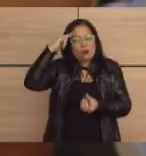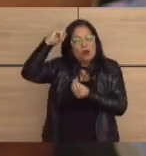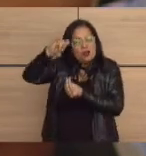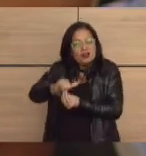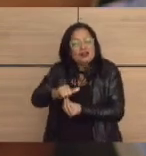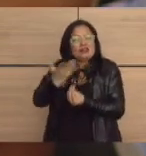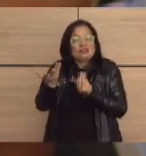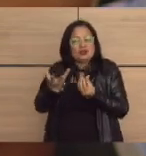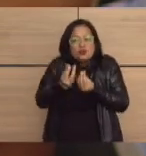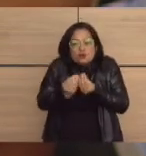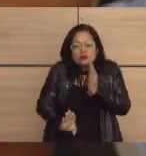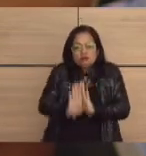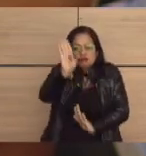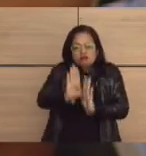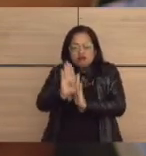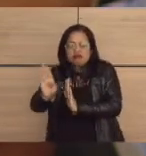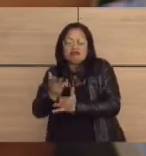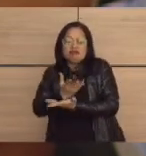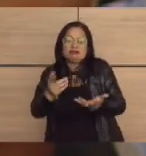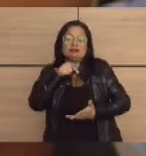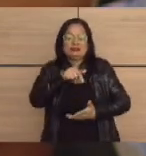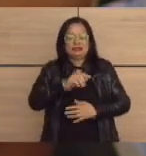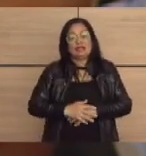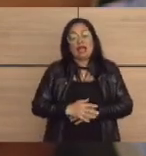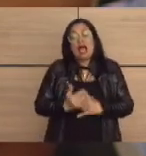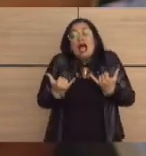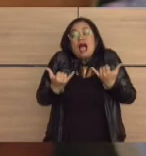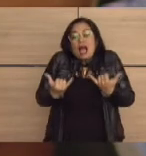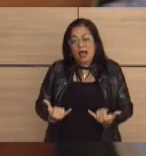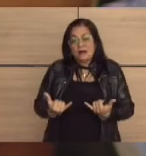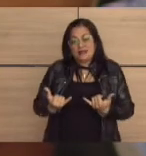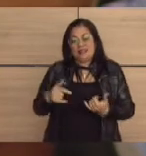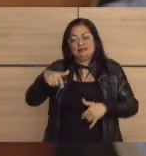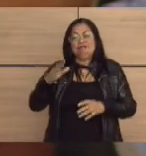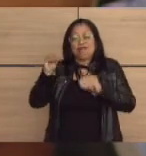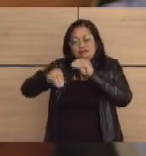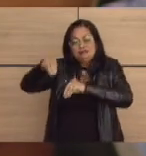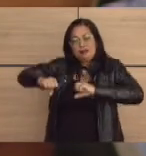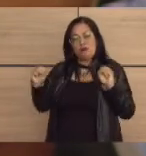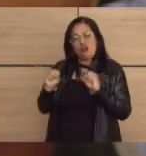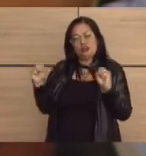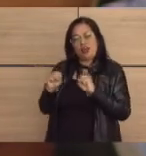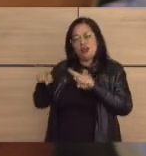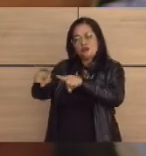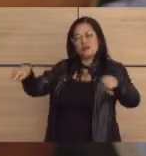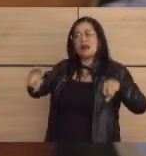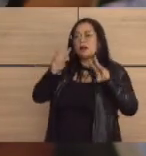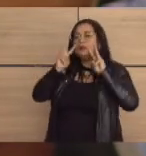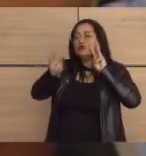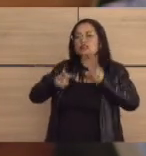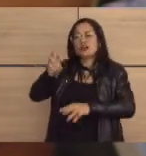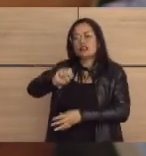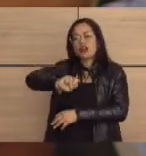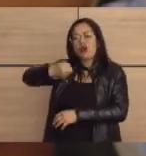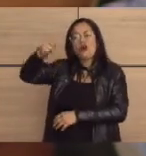civilizaciones. Afortunadamente ya tenemos un Museo del Oro hace tiempo ya en Bogotá, que nos